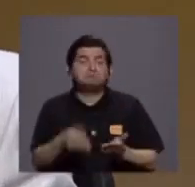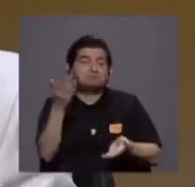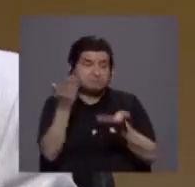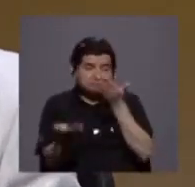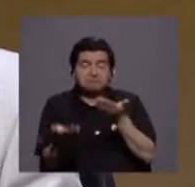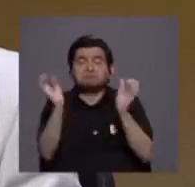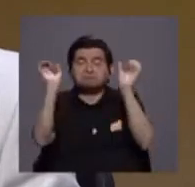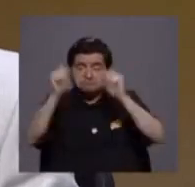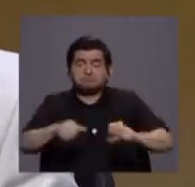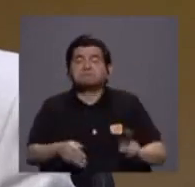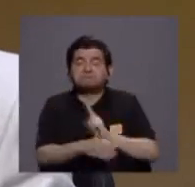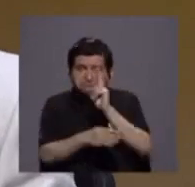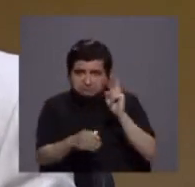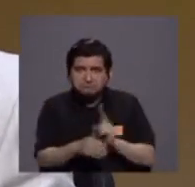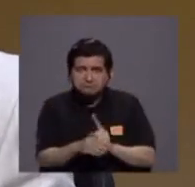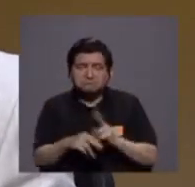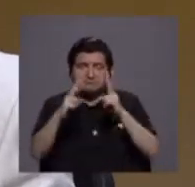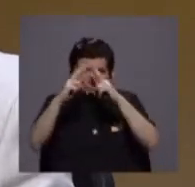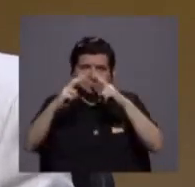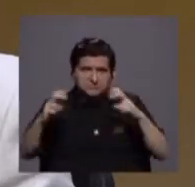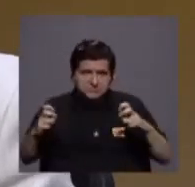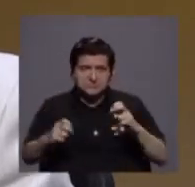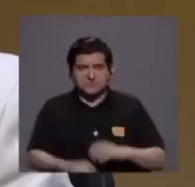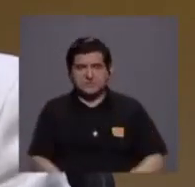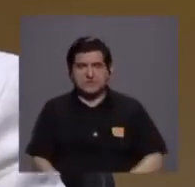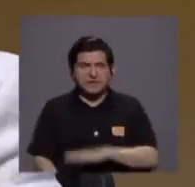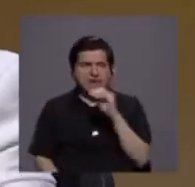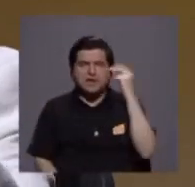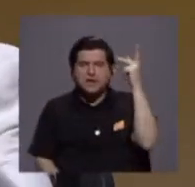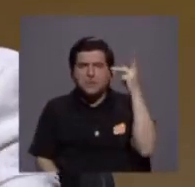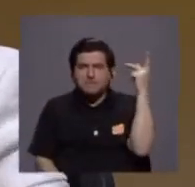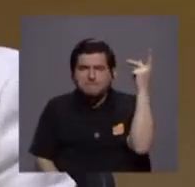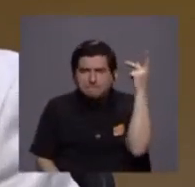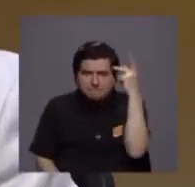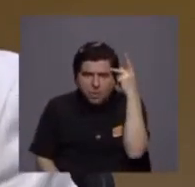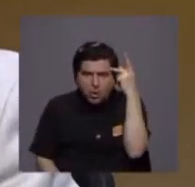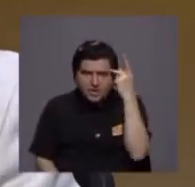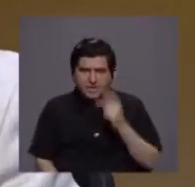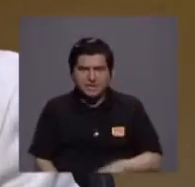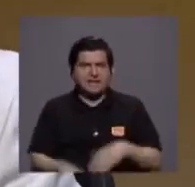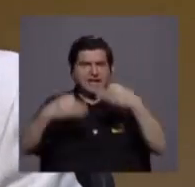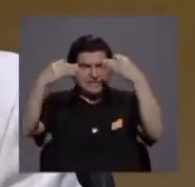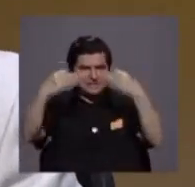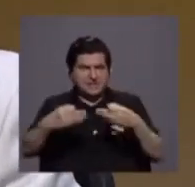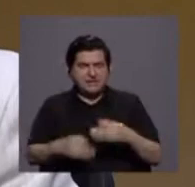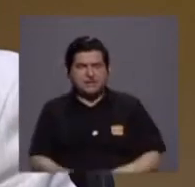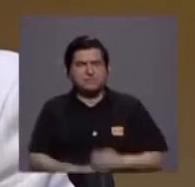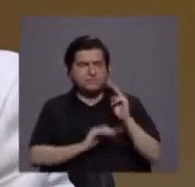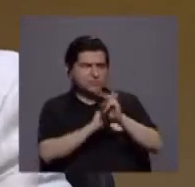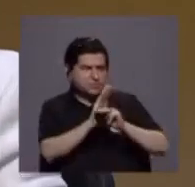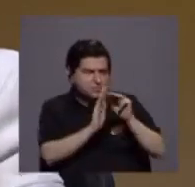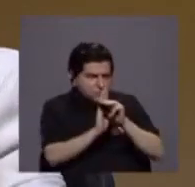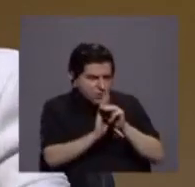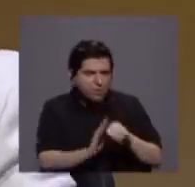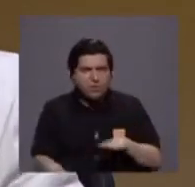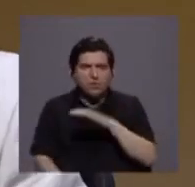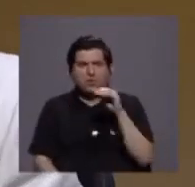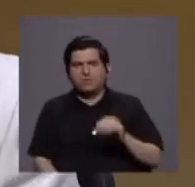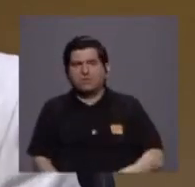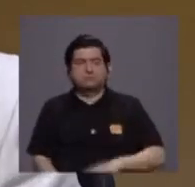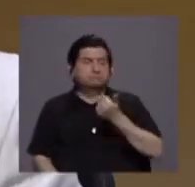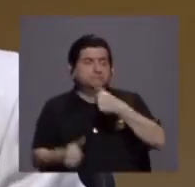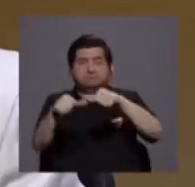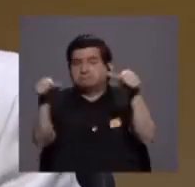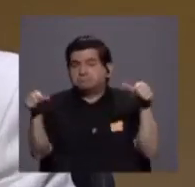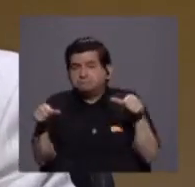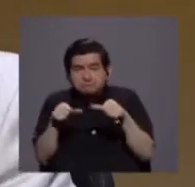ser útiles para el análisis y para las políticas y decisiones curriculares o decisiones en cualquier